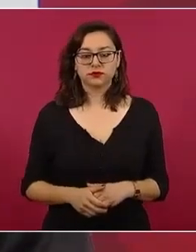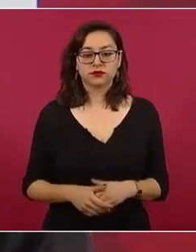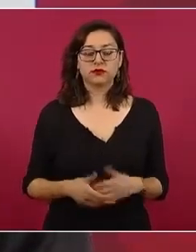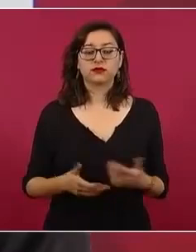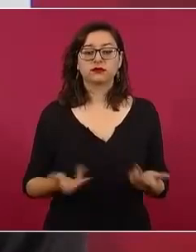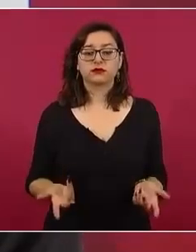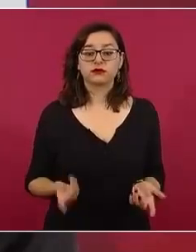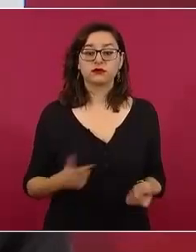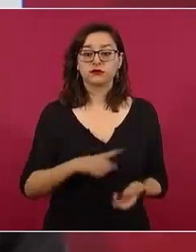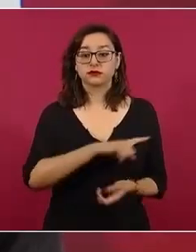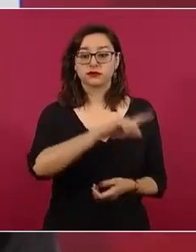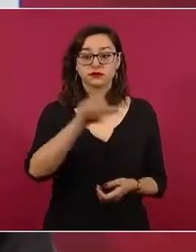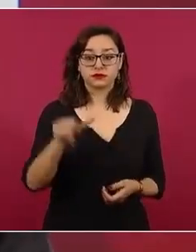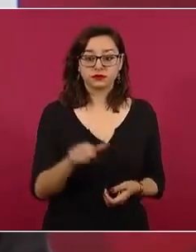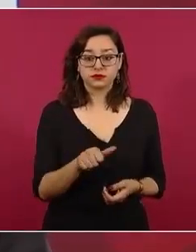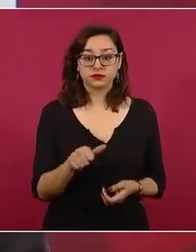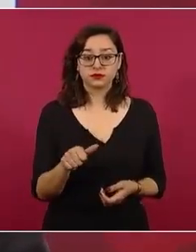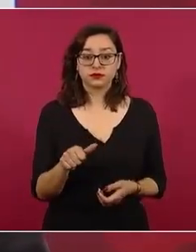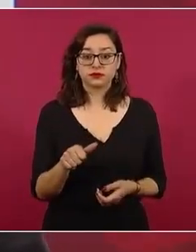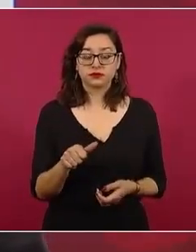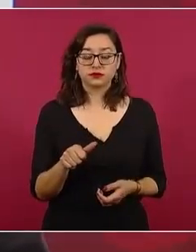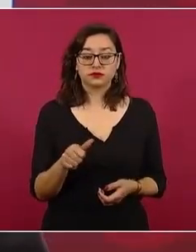Después de ese sindicato,